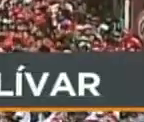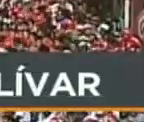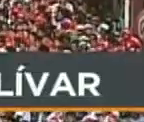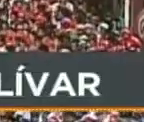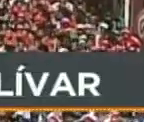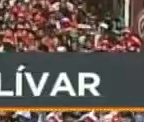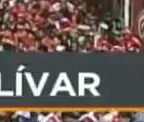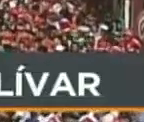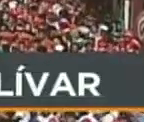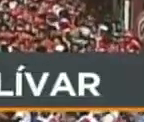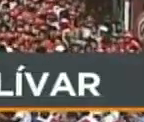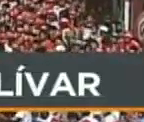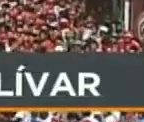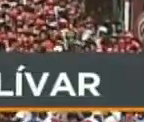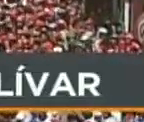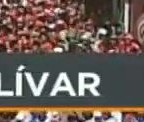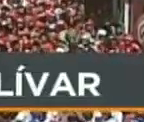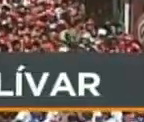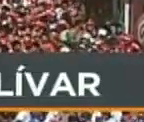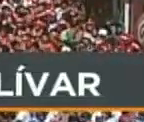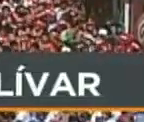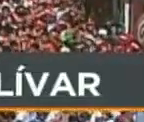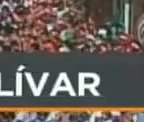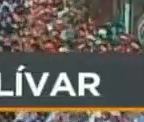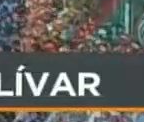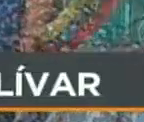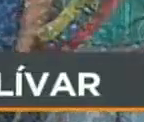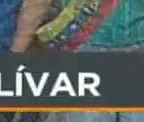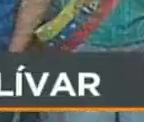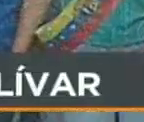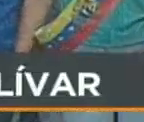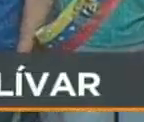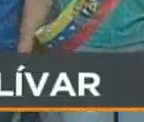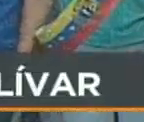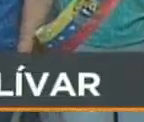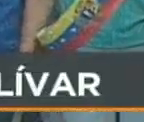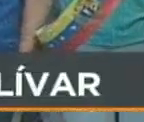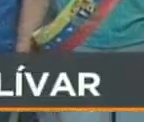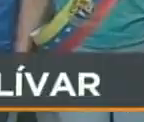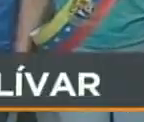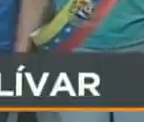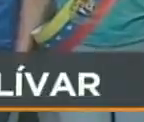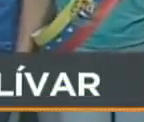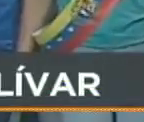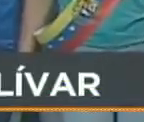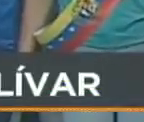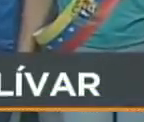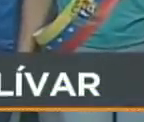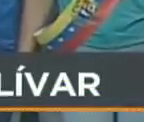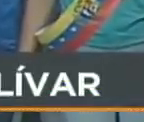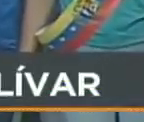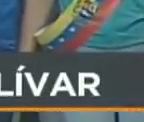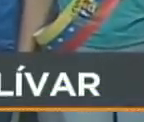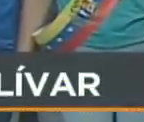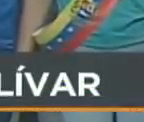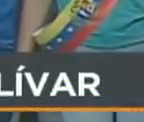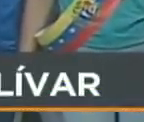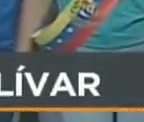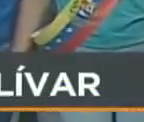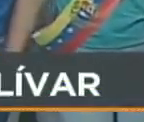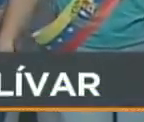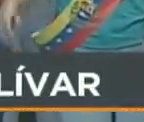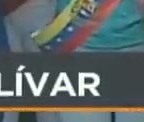aquí estamos acarigua avenida libertador de punta a punta